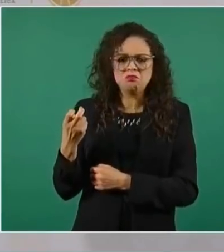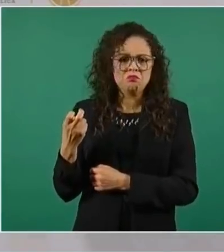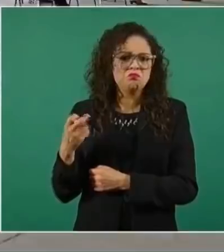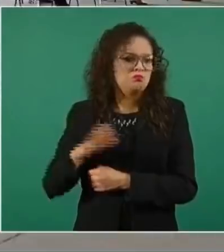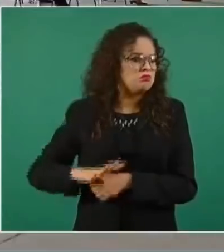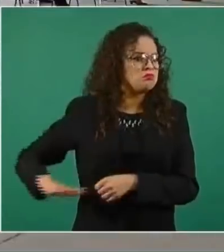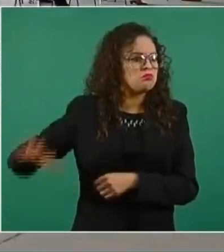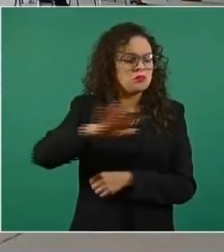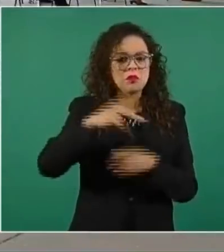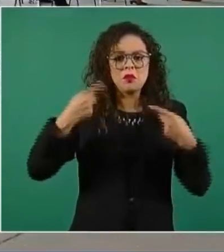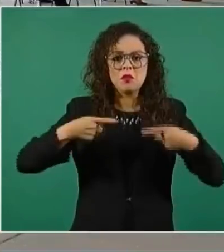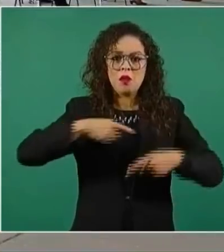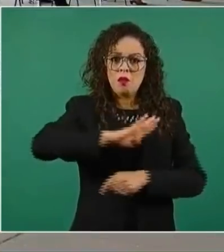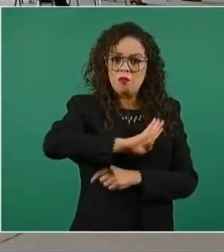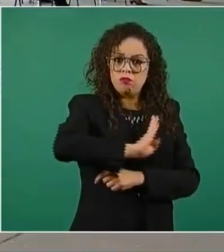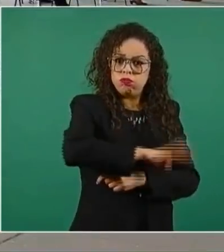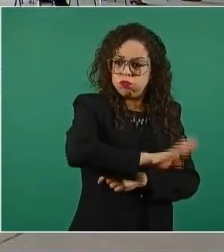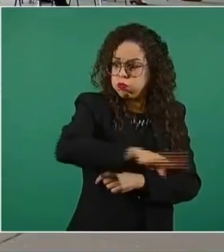los conquistadores,